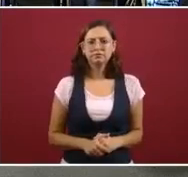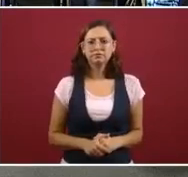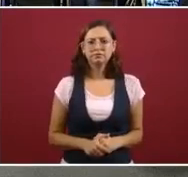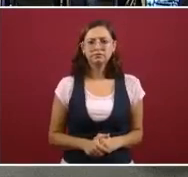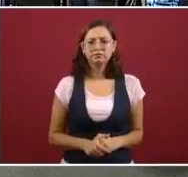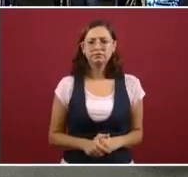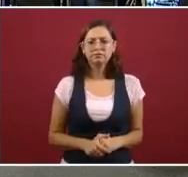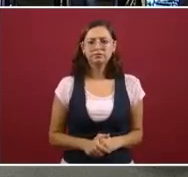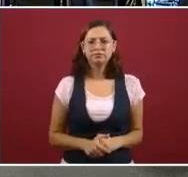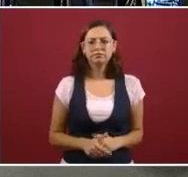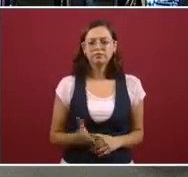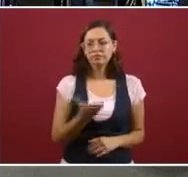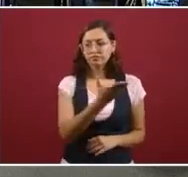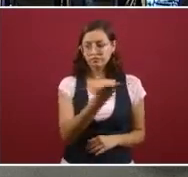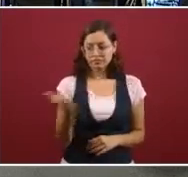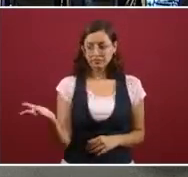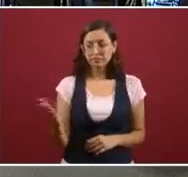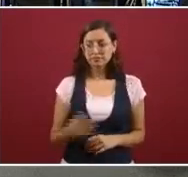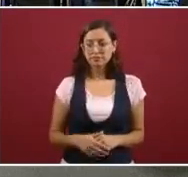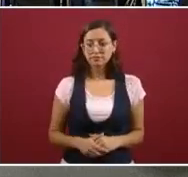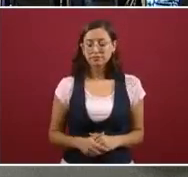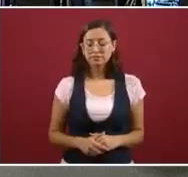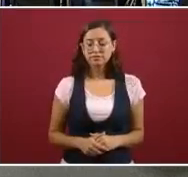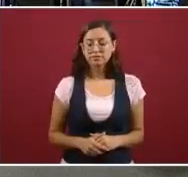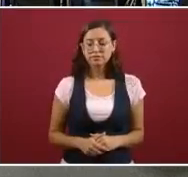Les invitamos a los